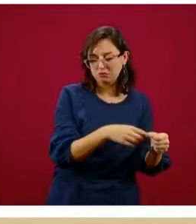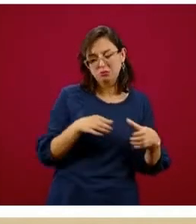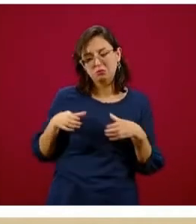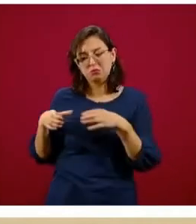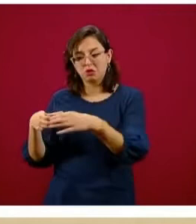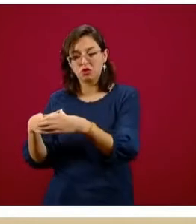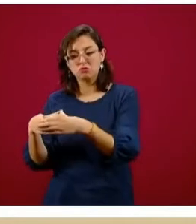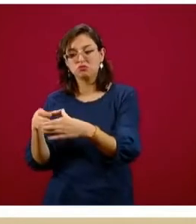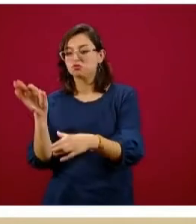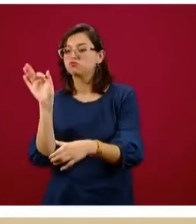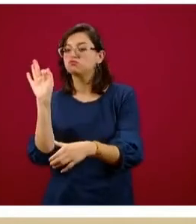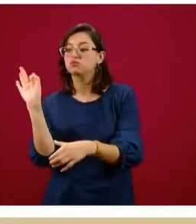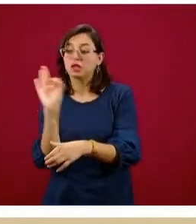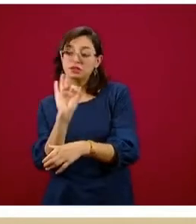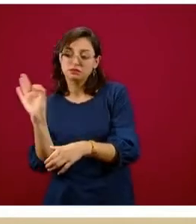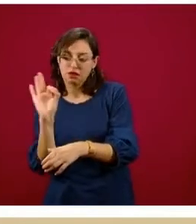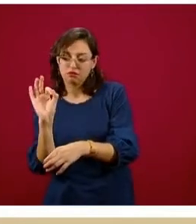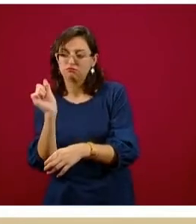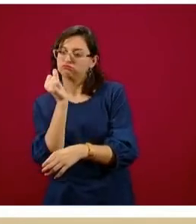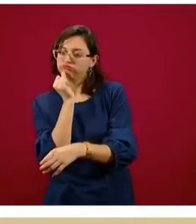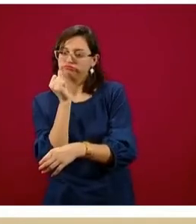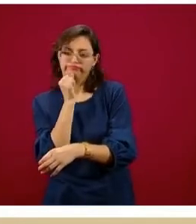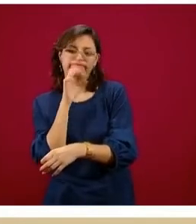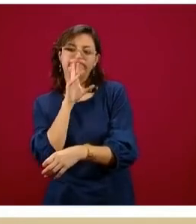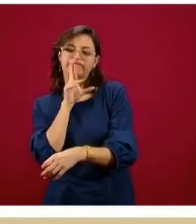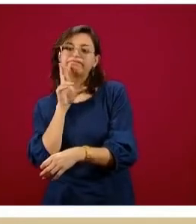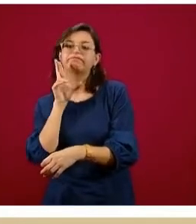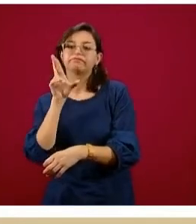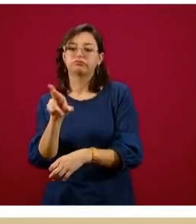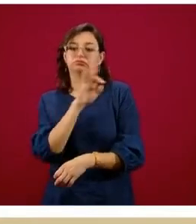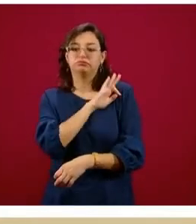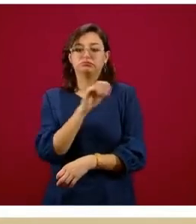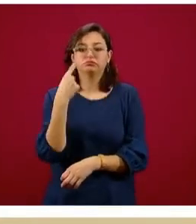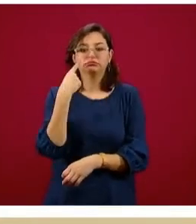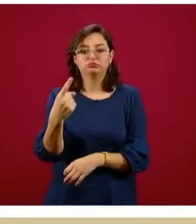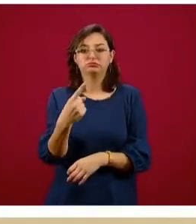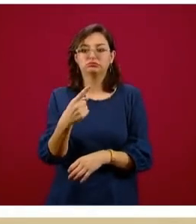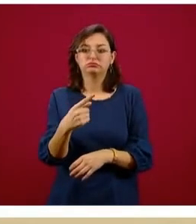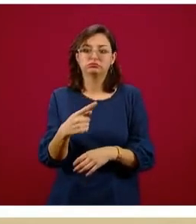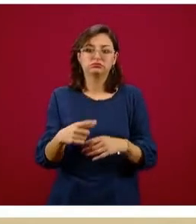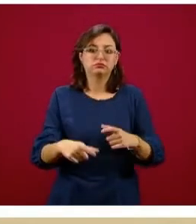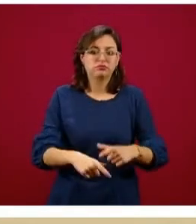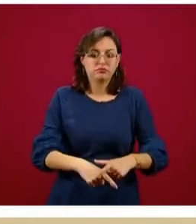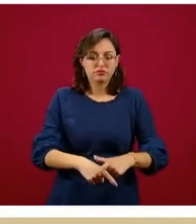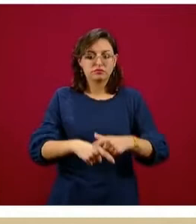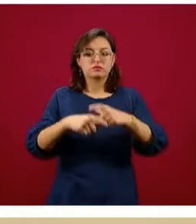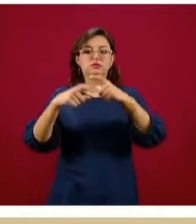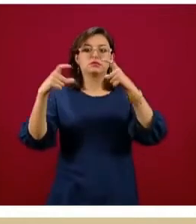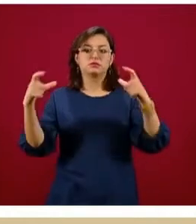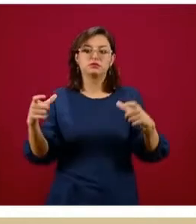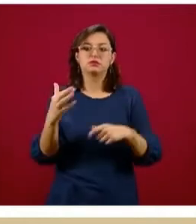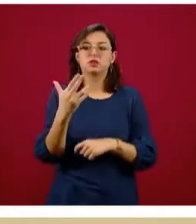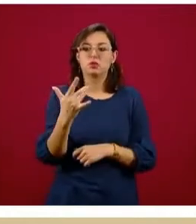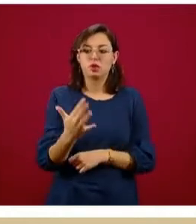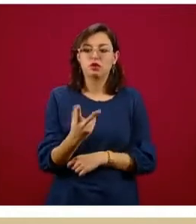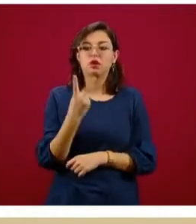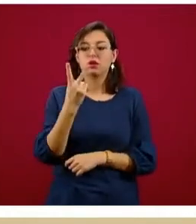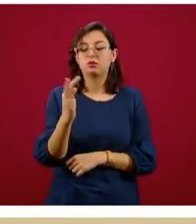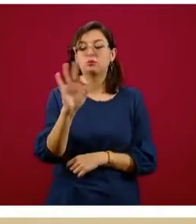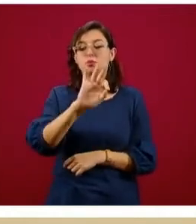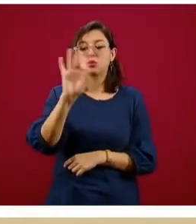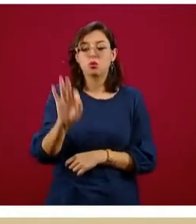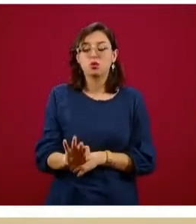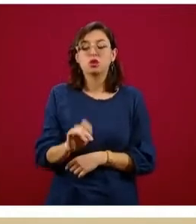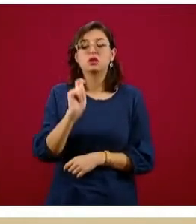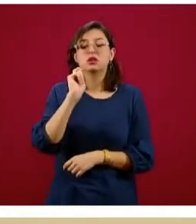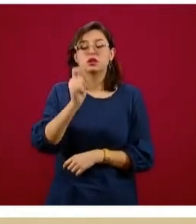la tendencia ascendente y en este dato también podemos complementar que el 52%, o sea, más de la